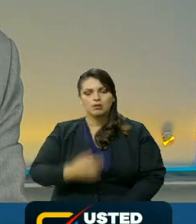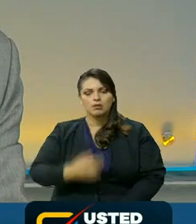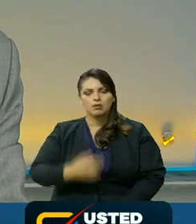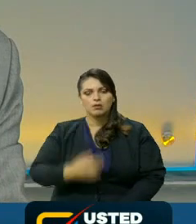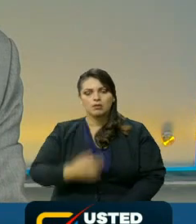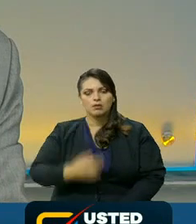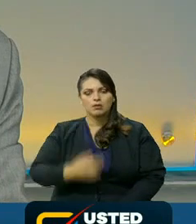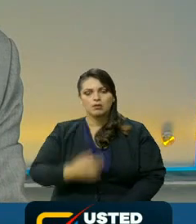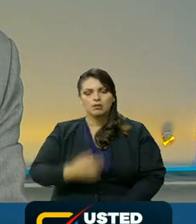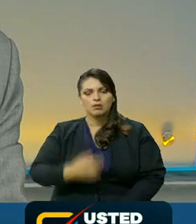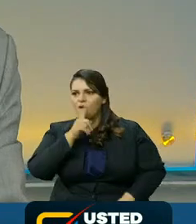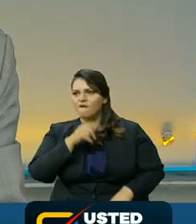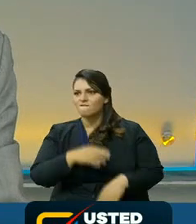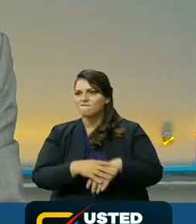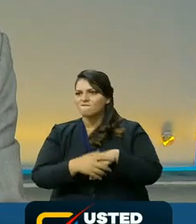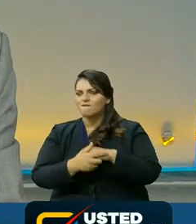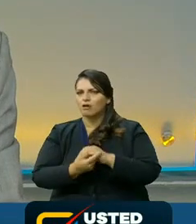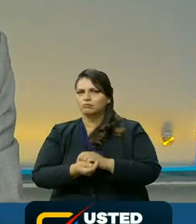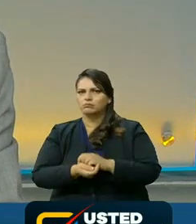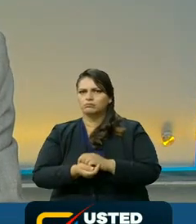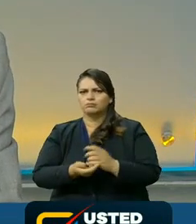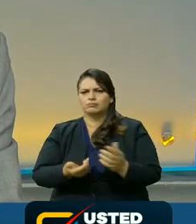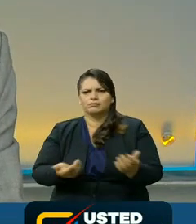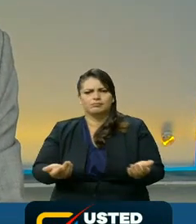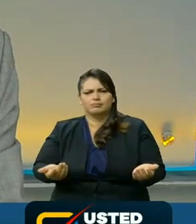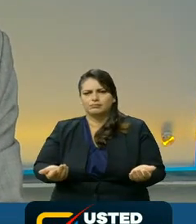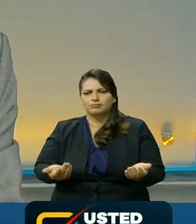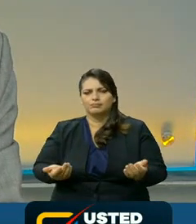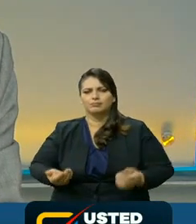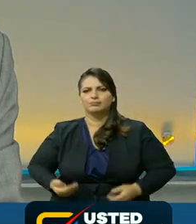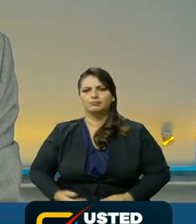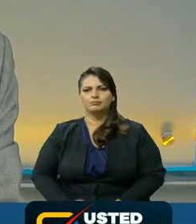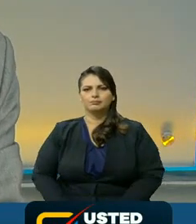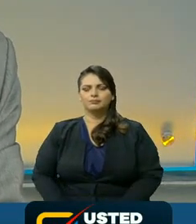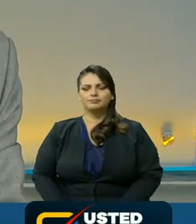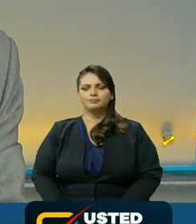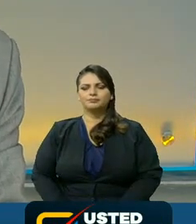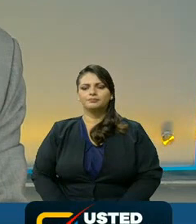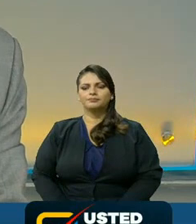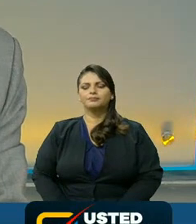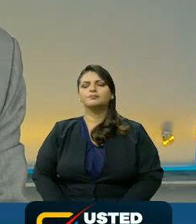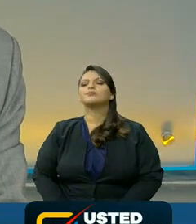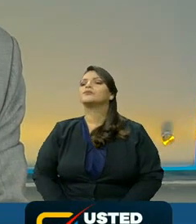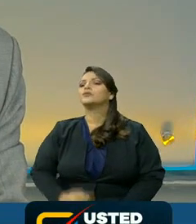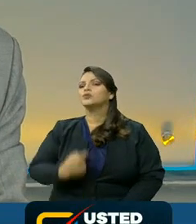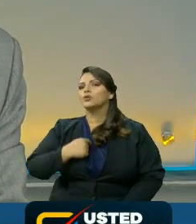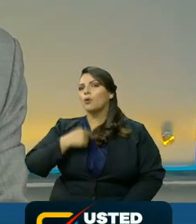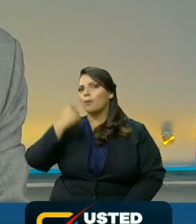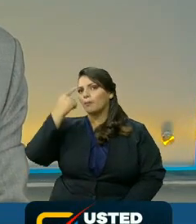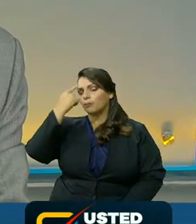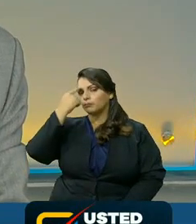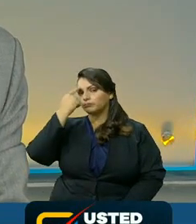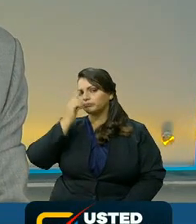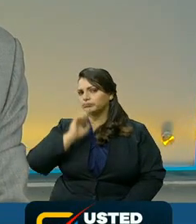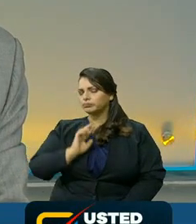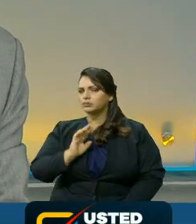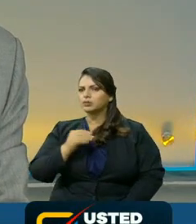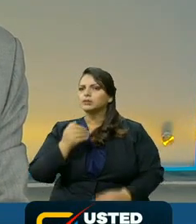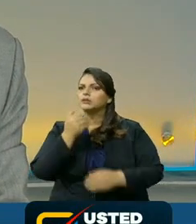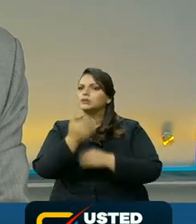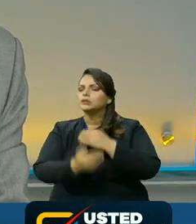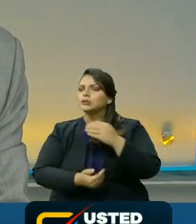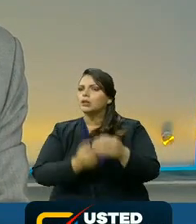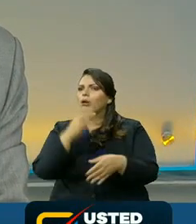totalitarismo o de un hiperpresidencialismo. En ese momento veo yo que hay unas elecciones que se han llevado a cabo